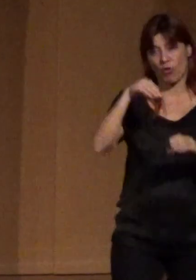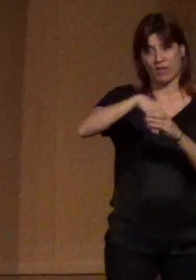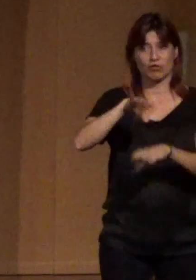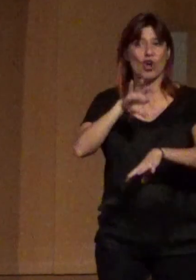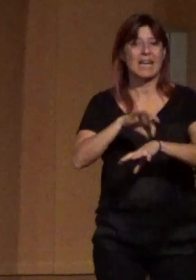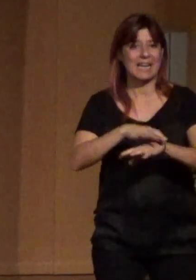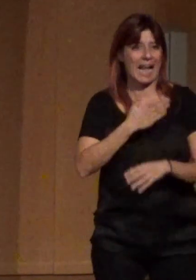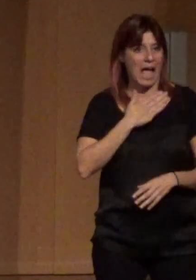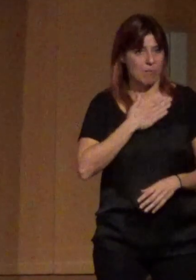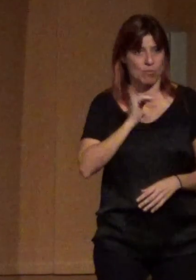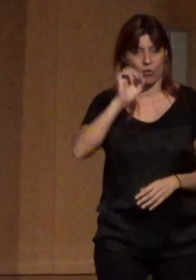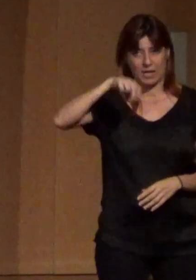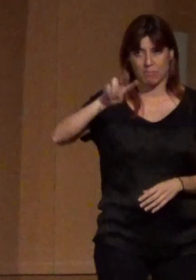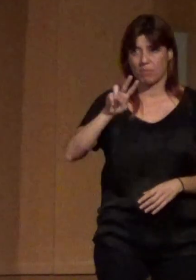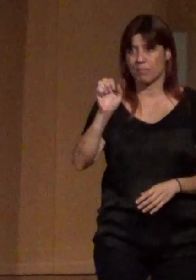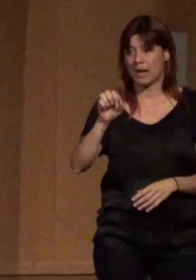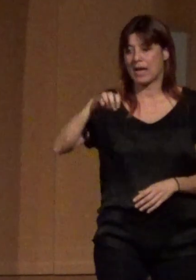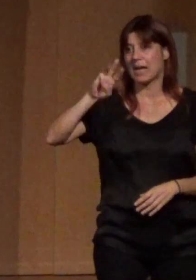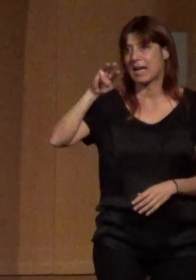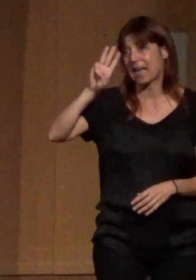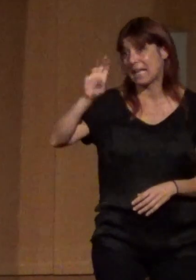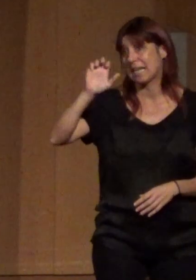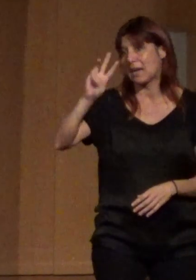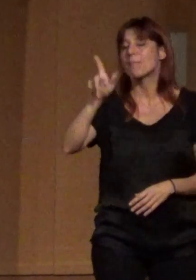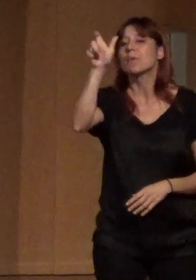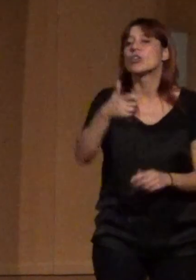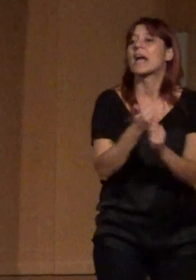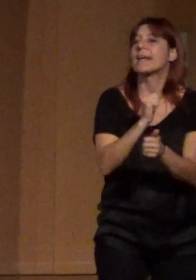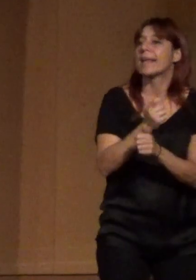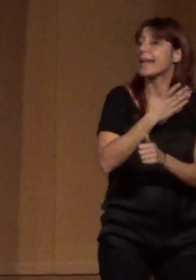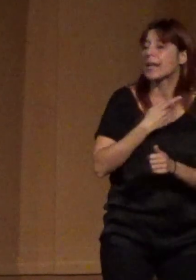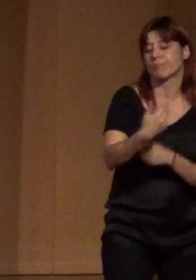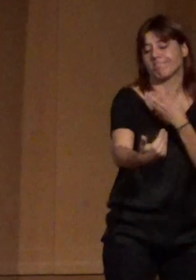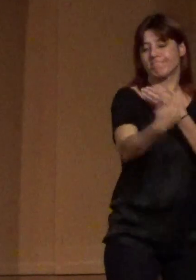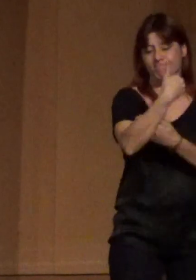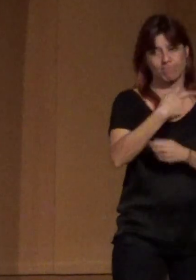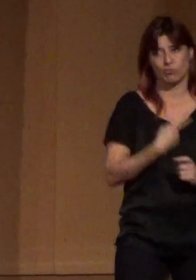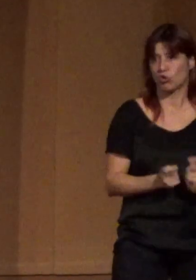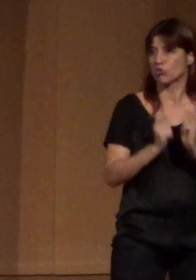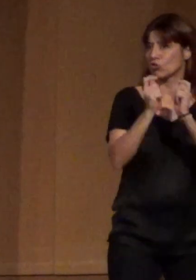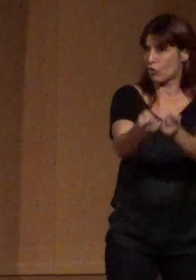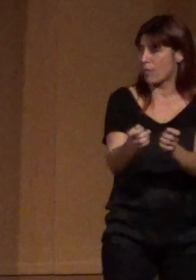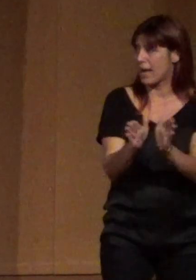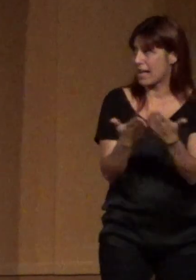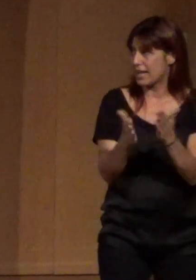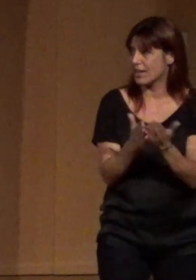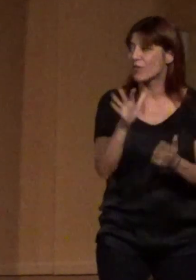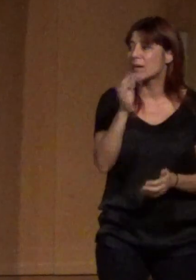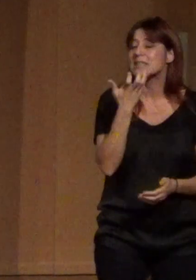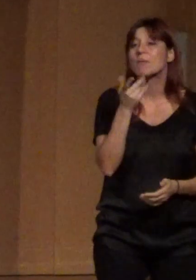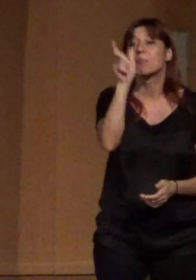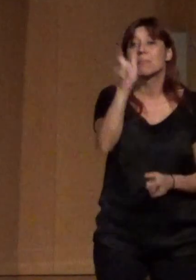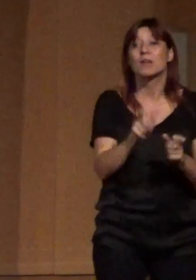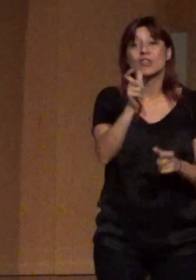porque es muy ilustrativo la parte clínica, tenemos copias, el que quisiera pasarse por ahí, se lo damos a su disposición, y si quieren insistir en que quiera tener más conocimiento